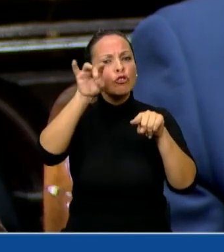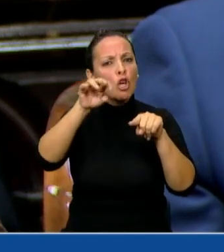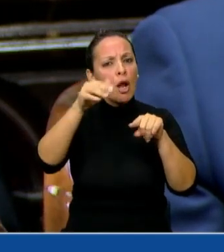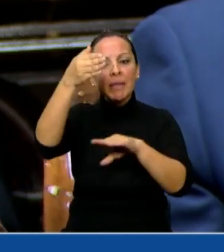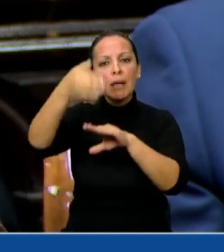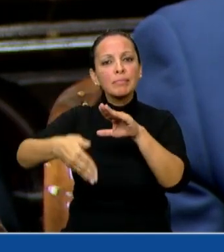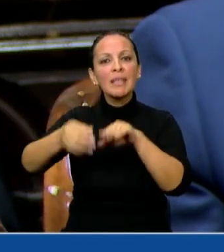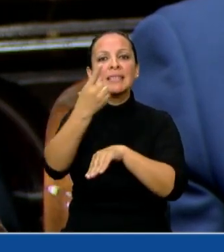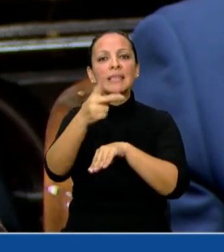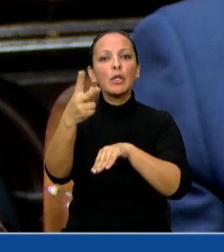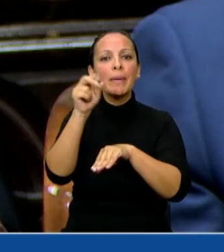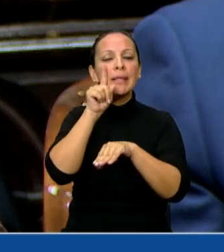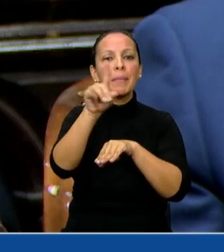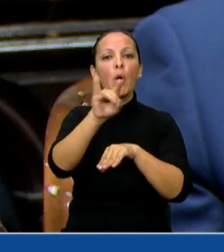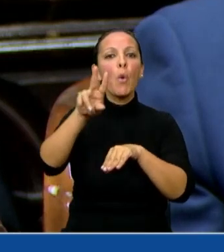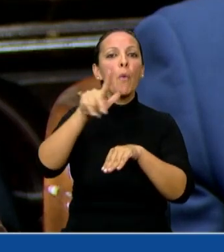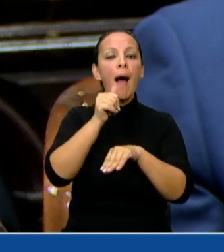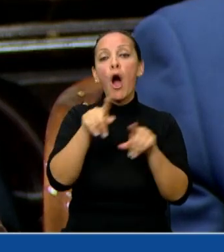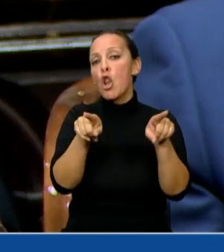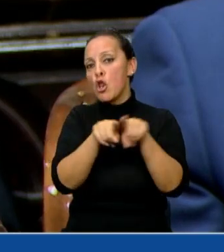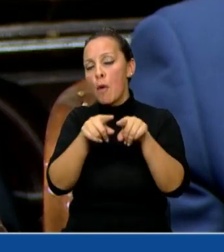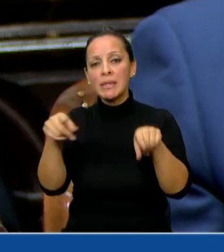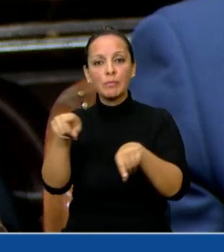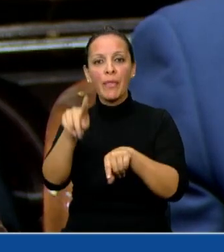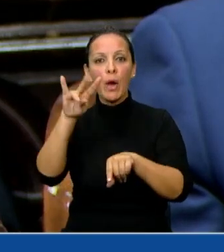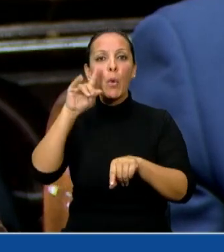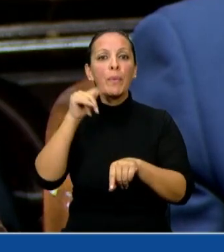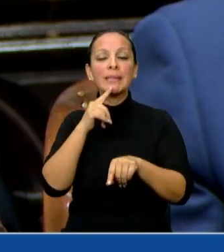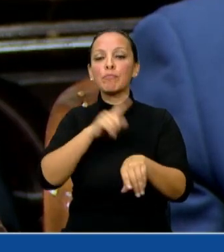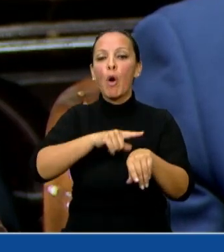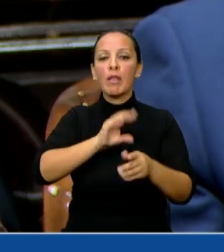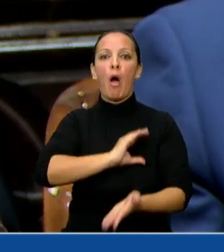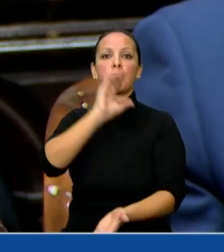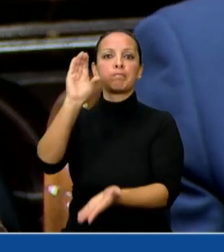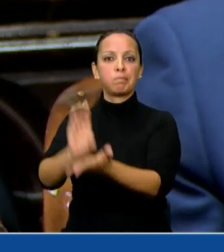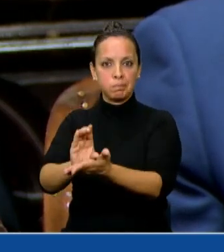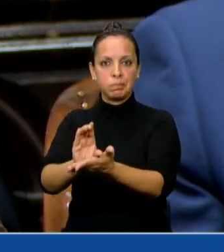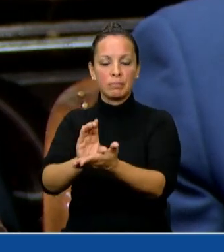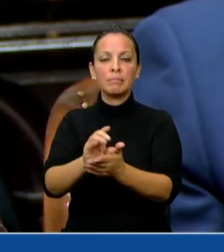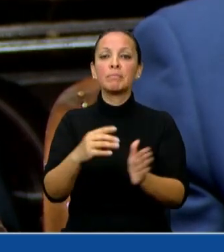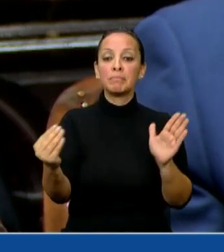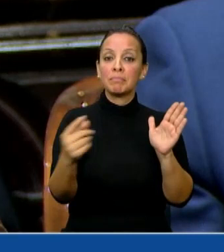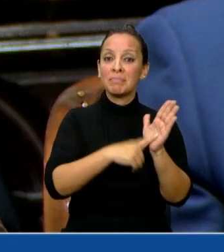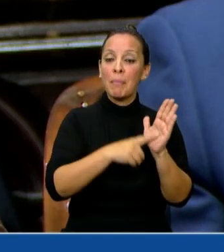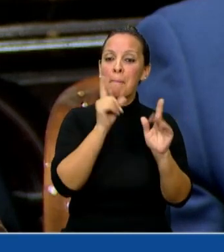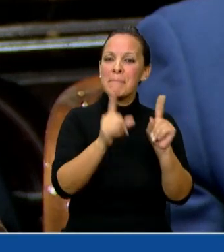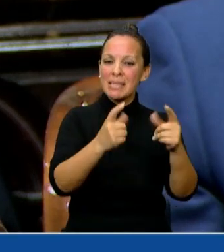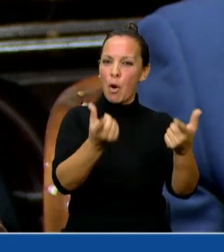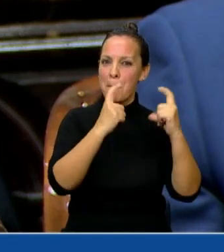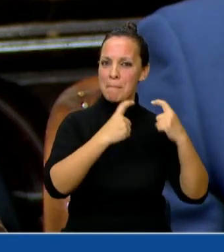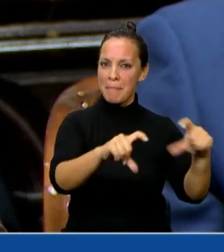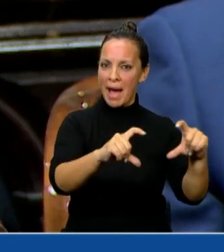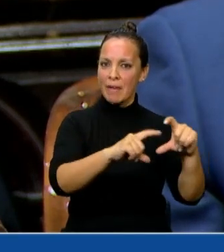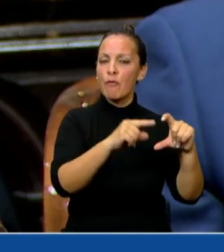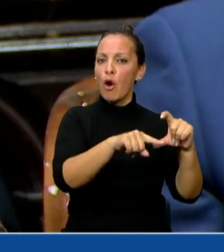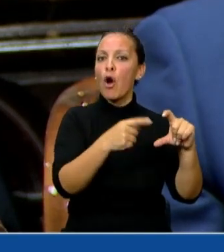120.000 UVAs o su equivalente en UBIs en el momento del desembolso. Lo determinado en el anterior párrafo alcanzará el